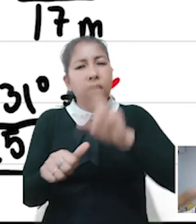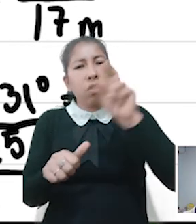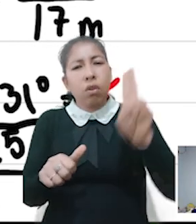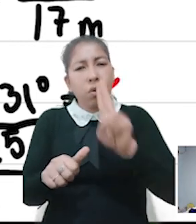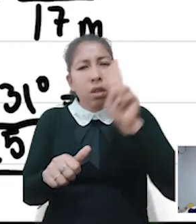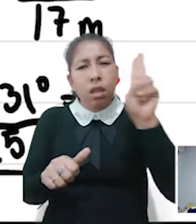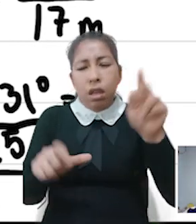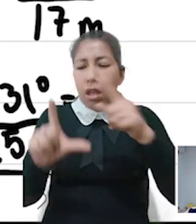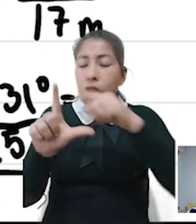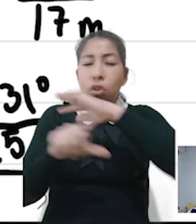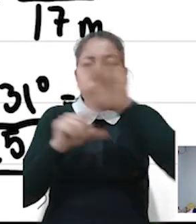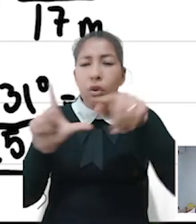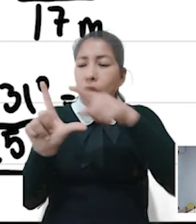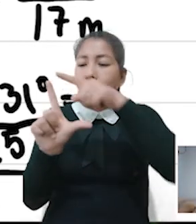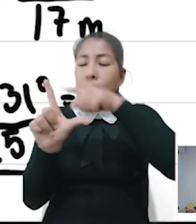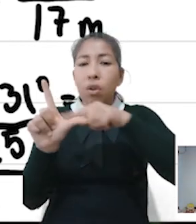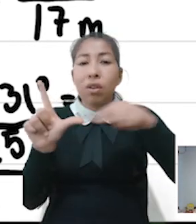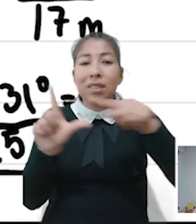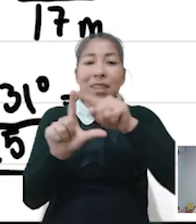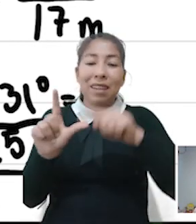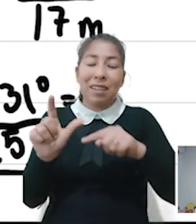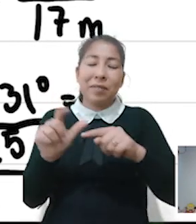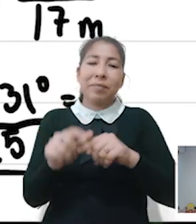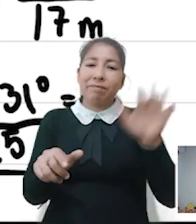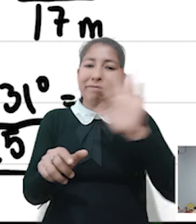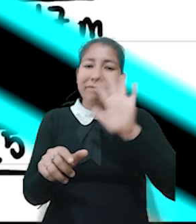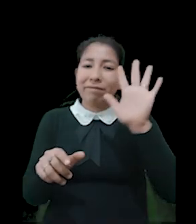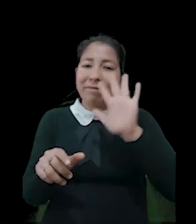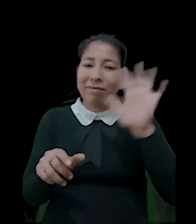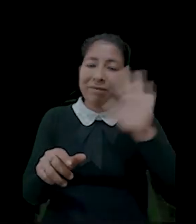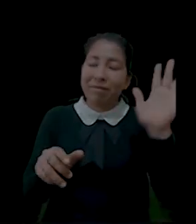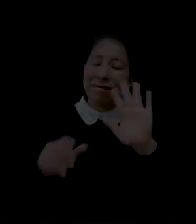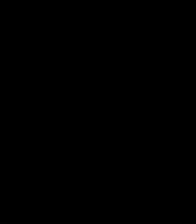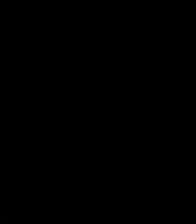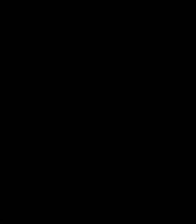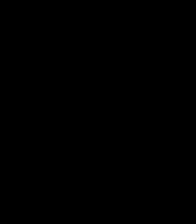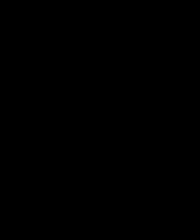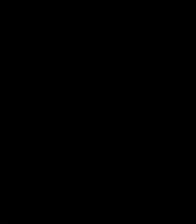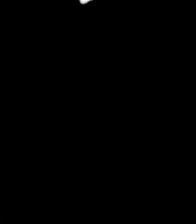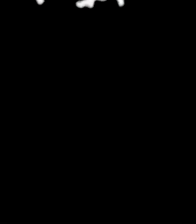menos 2 datos en los triángulos. Nos vemos pronto en un siguiente video. Chao, chao.